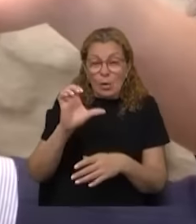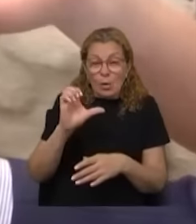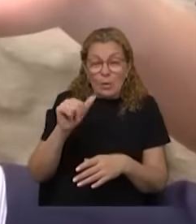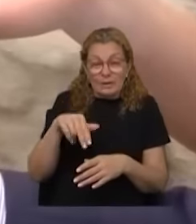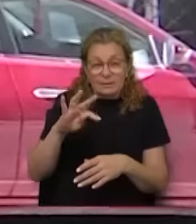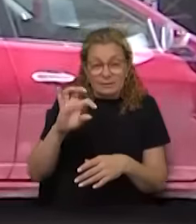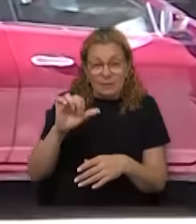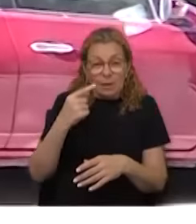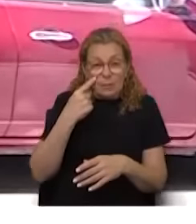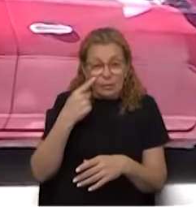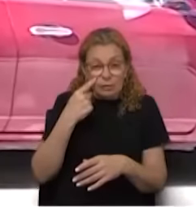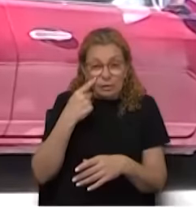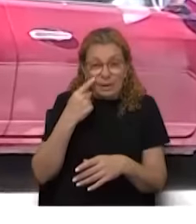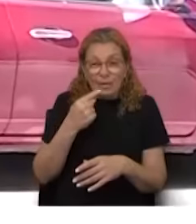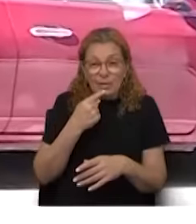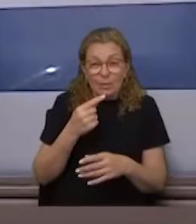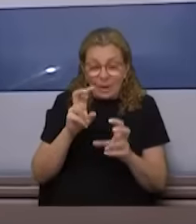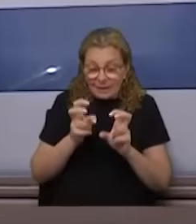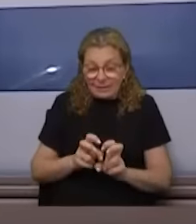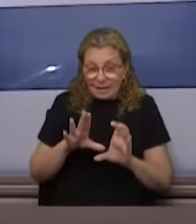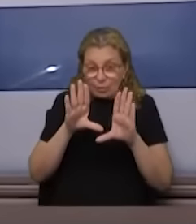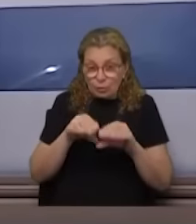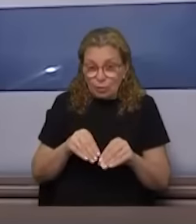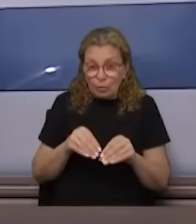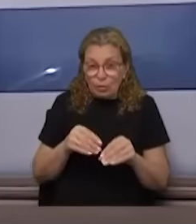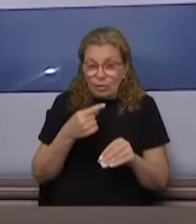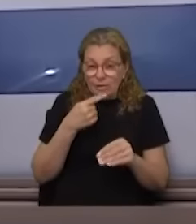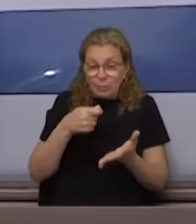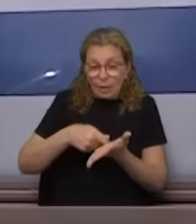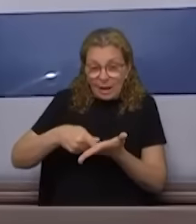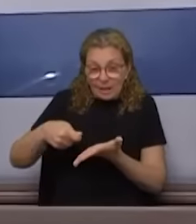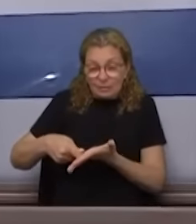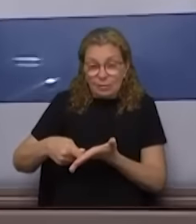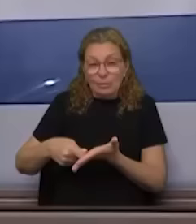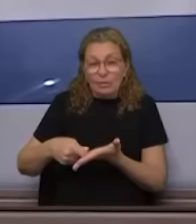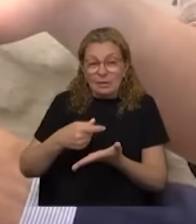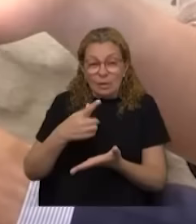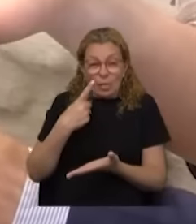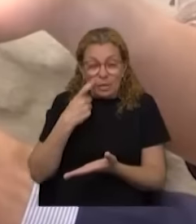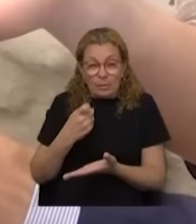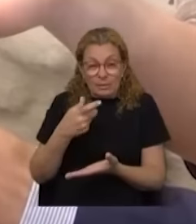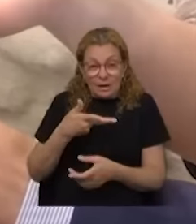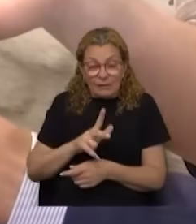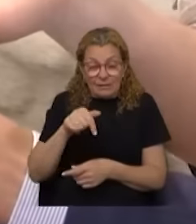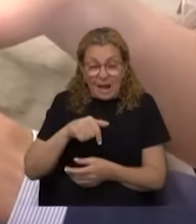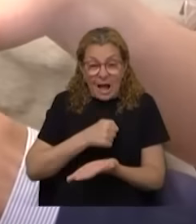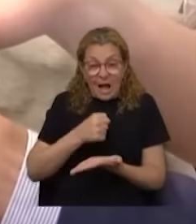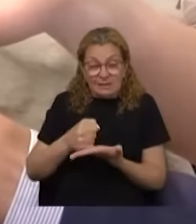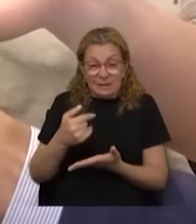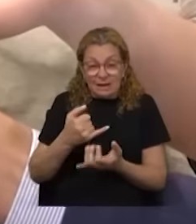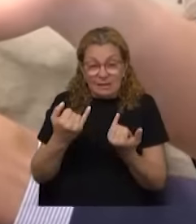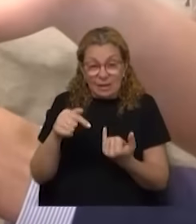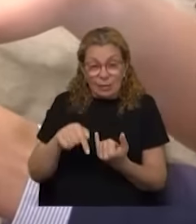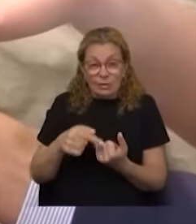observado en el gasto analizando todos los este reiteraciones de gastos que hizo la corte descubrimos que a la fecha el día de hoy eh